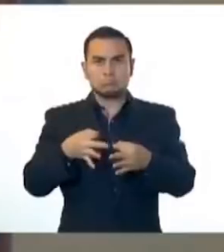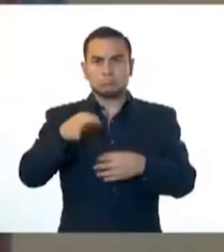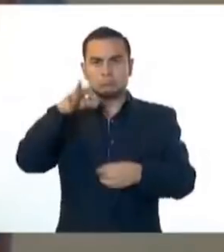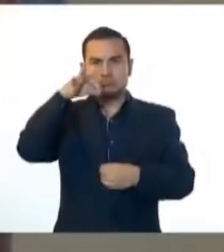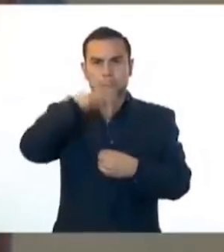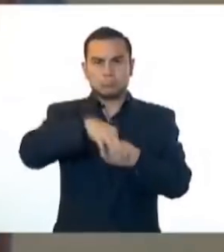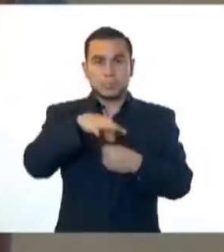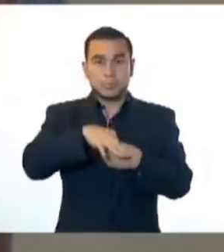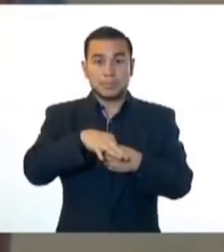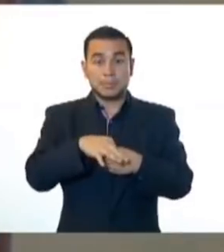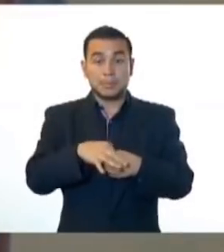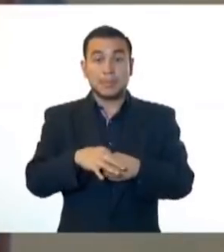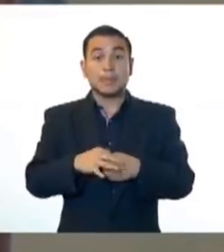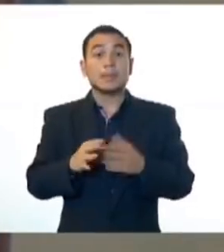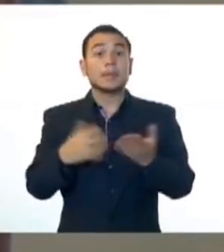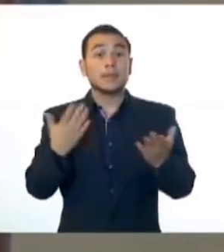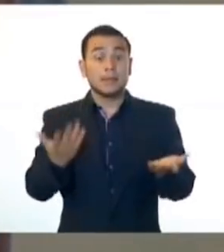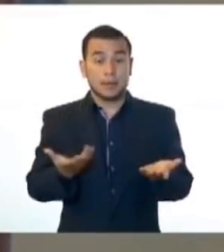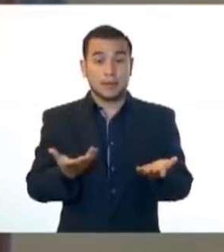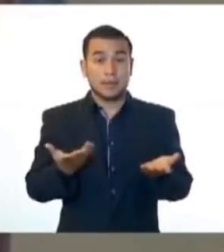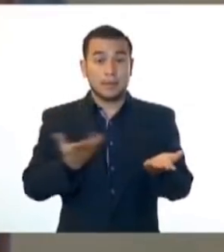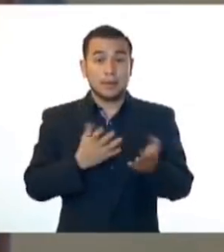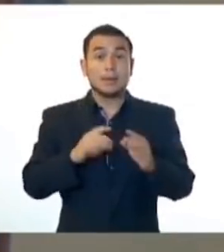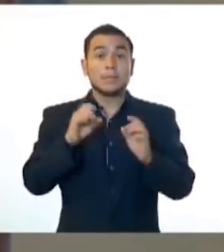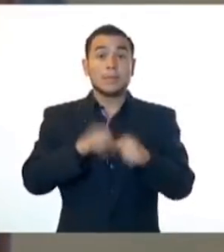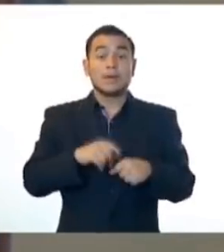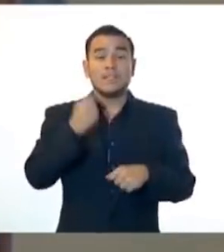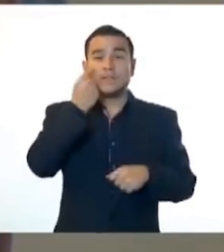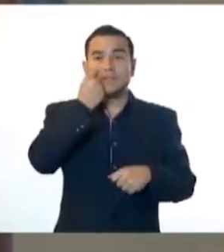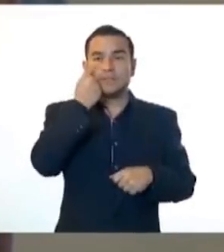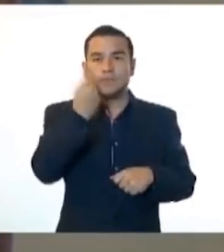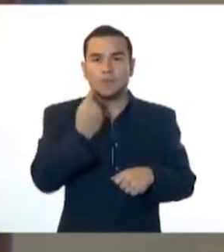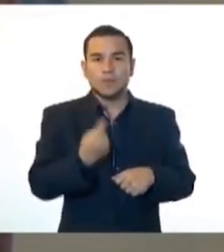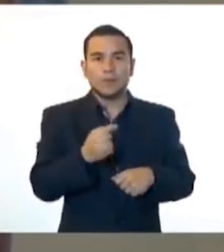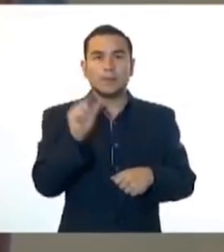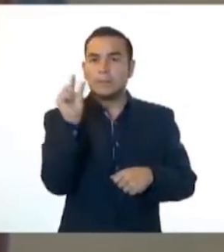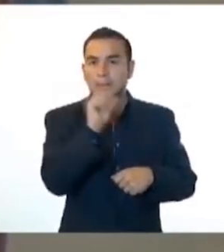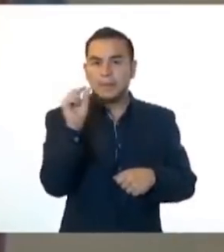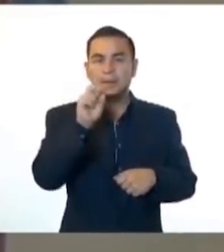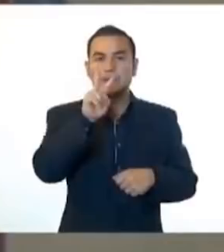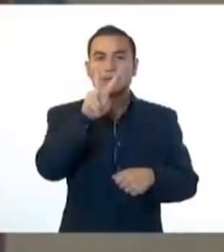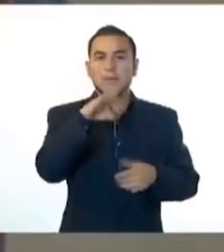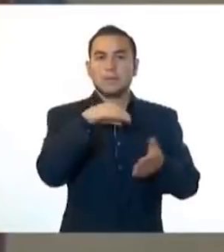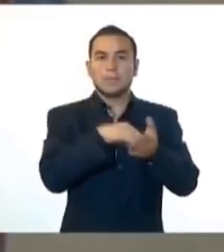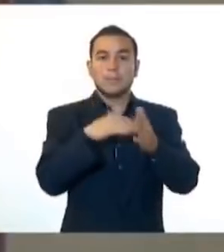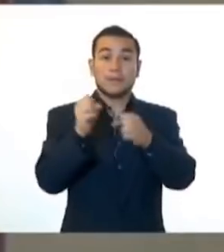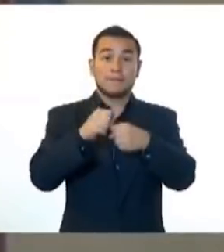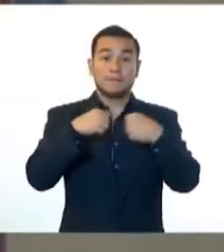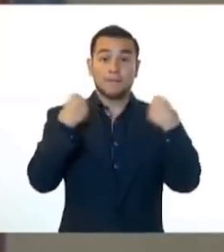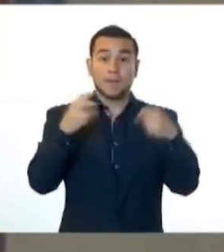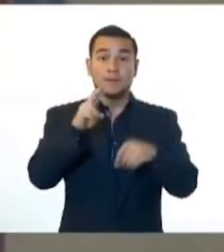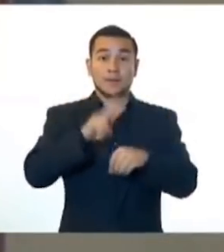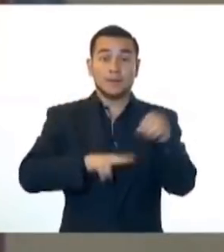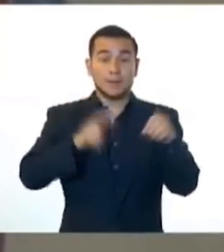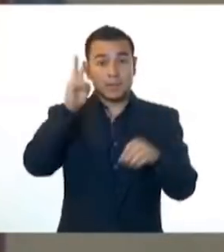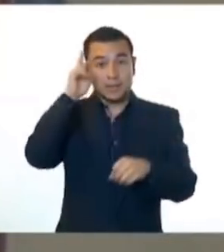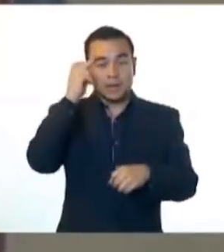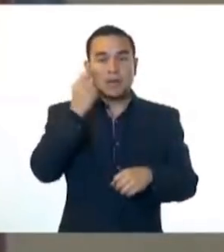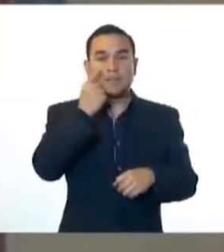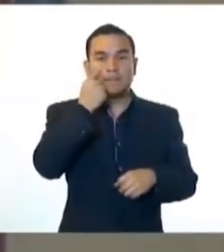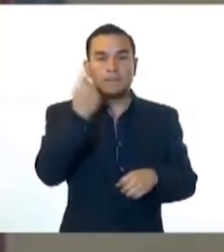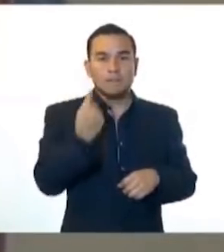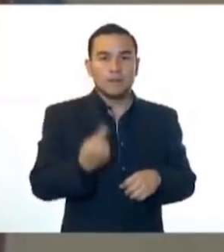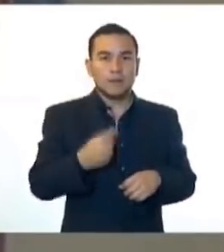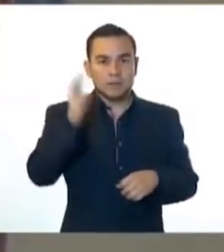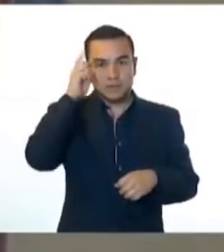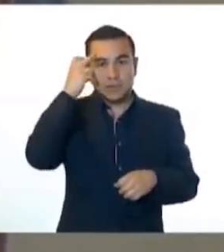aprobaron la autorización para que pudiéramos conseguir 2.000 millones de dólares. Pero evidentemente eso hay que irlo a buscar, no la